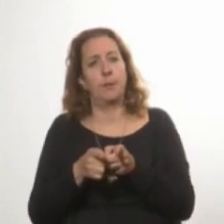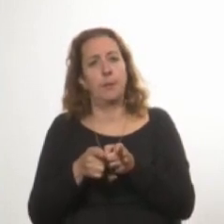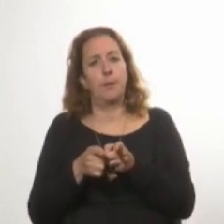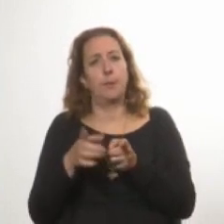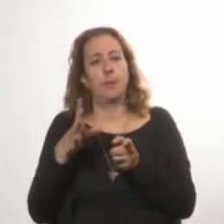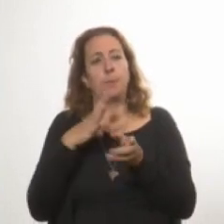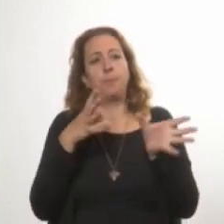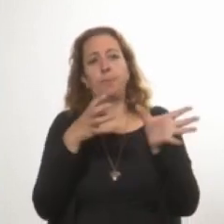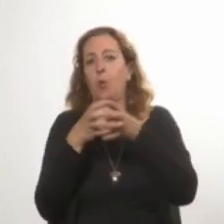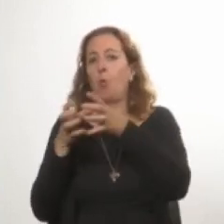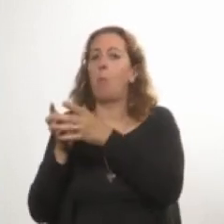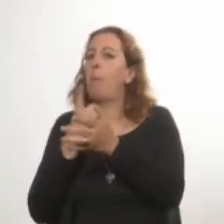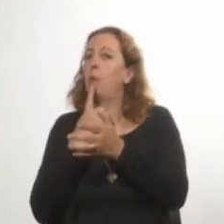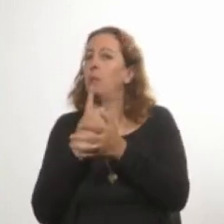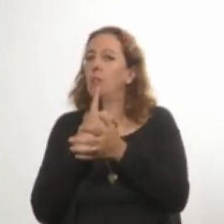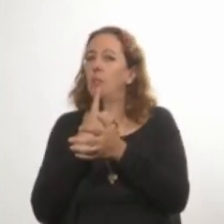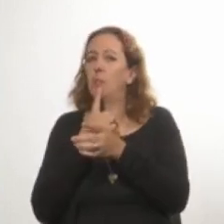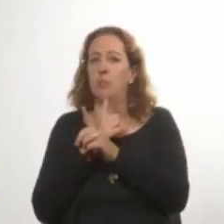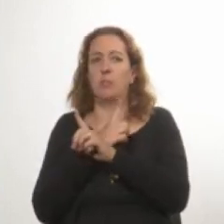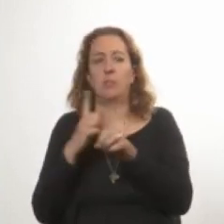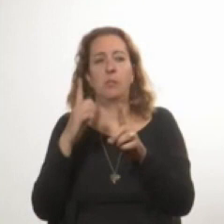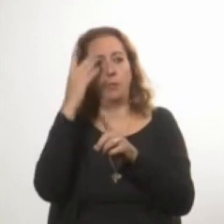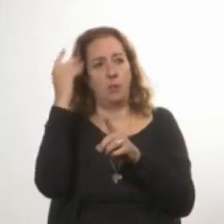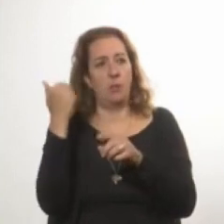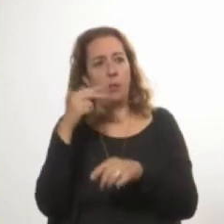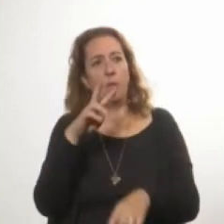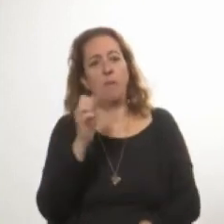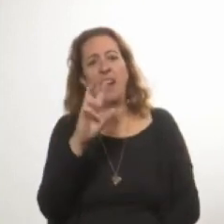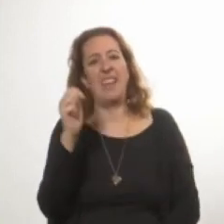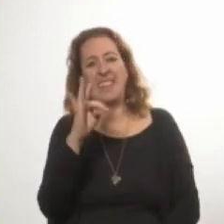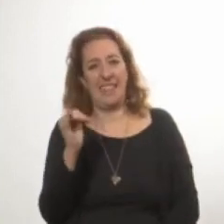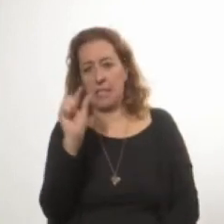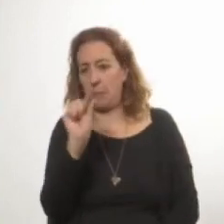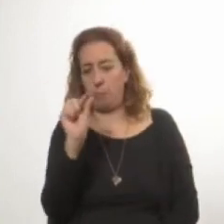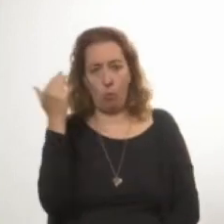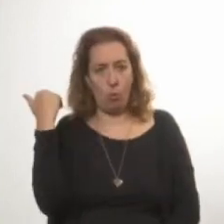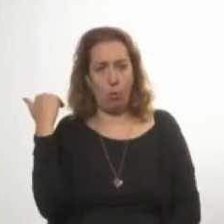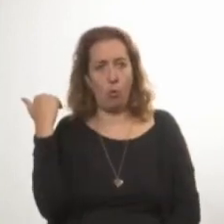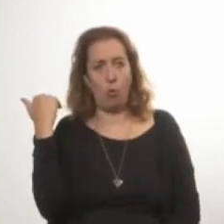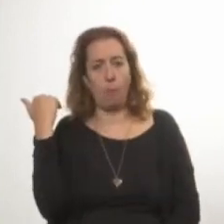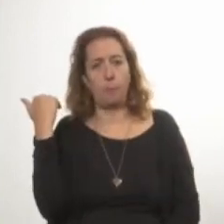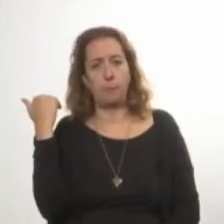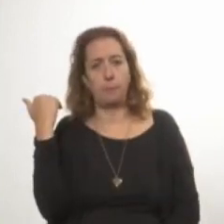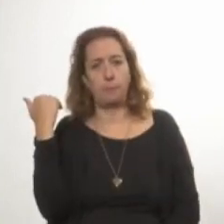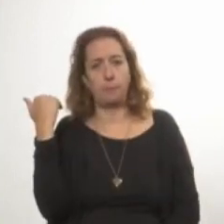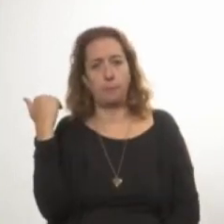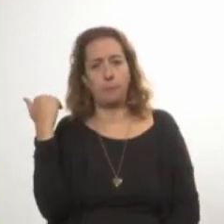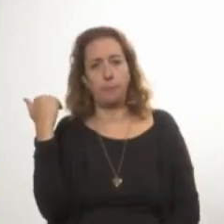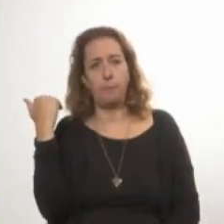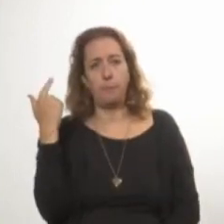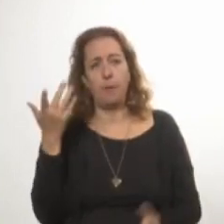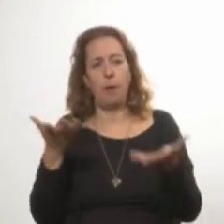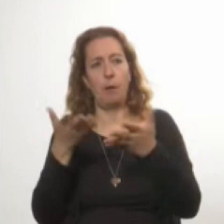hay grupos políticos que tampoco pueden olvidarse. Bueno, el señor Valenti hace poco tiempo, ahora